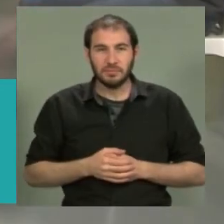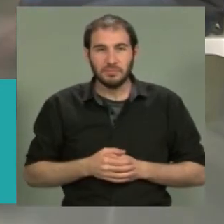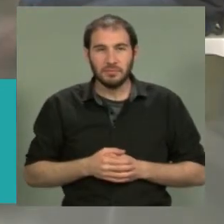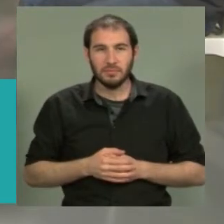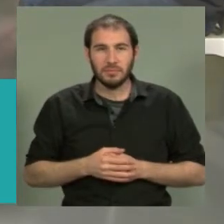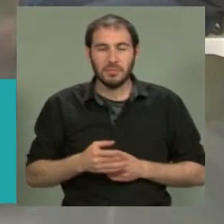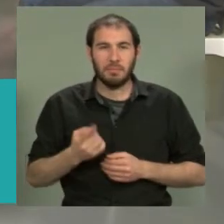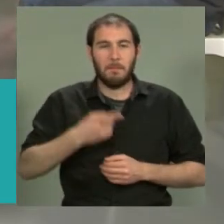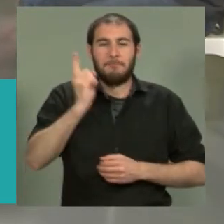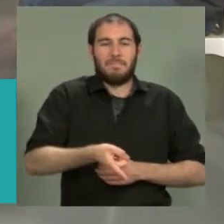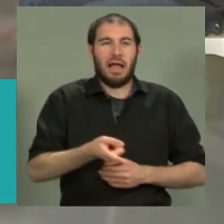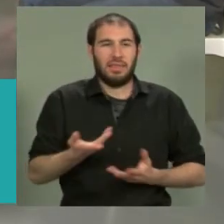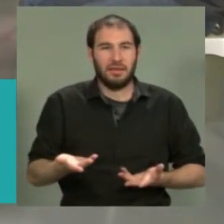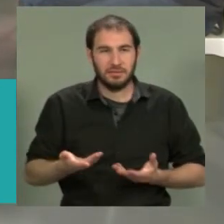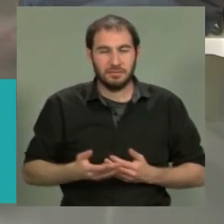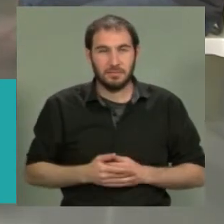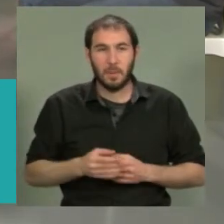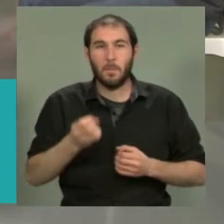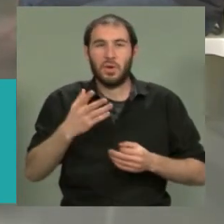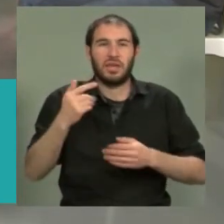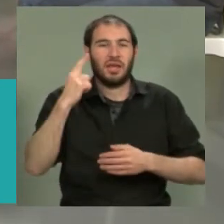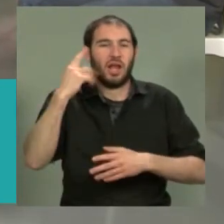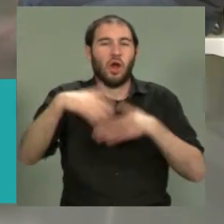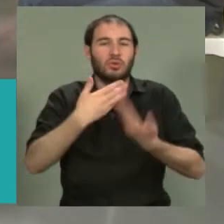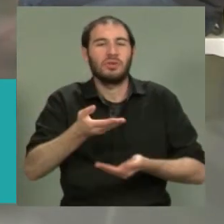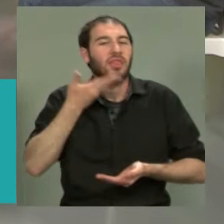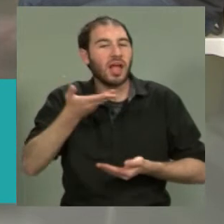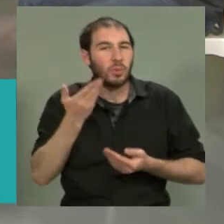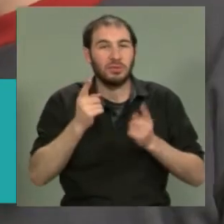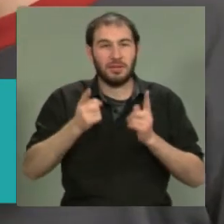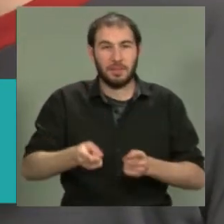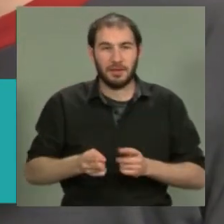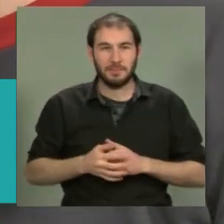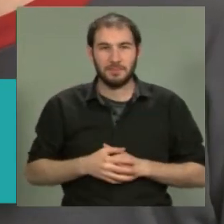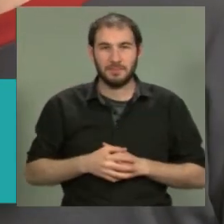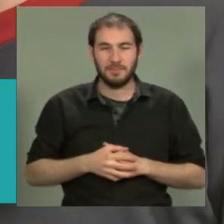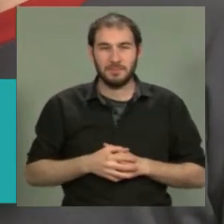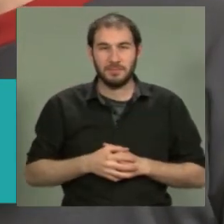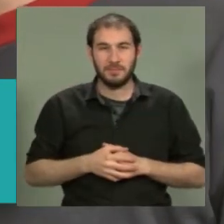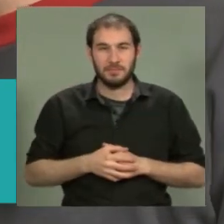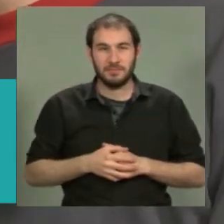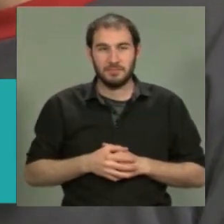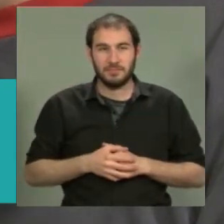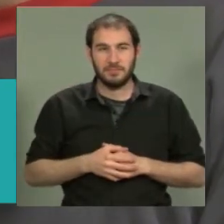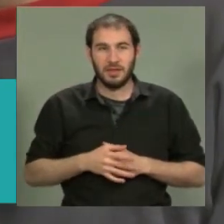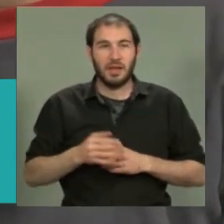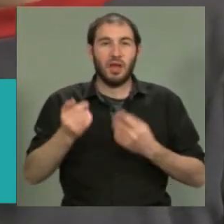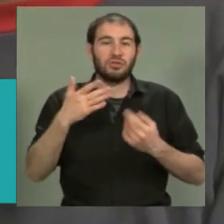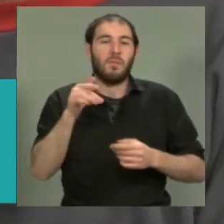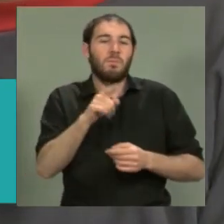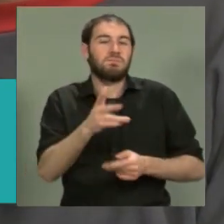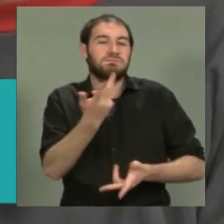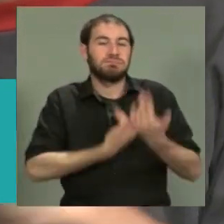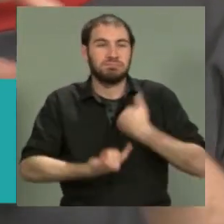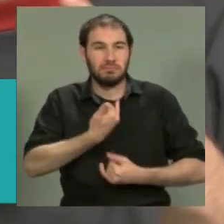regirse por la construcción discursiva también, apelo a lo que estás diciendo,